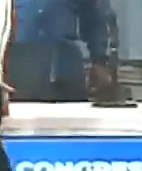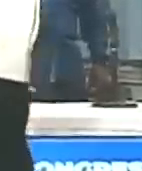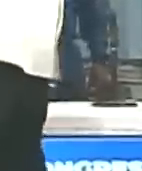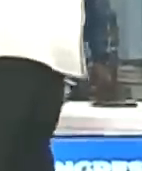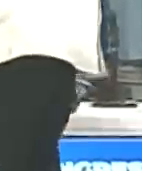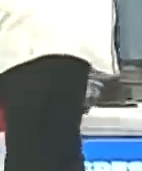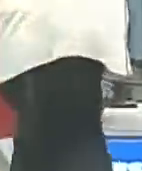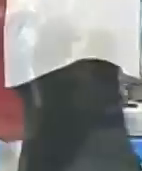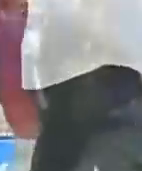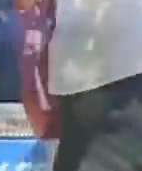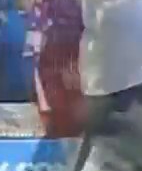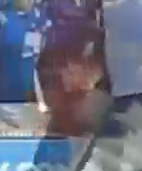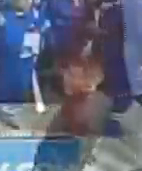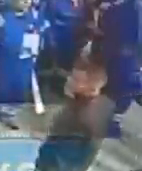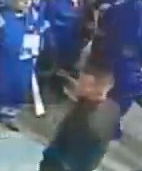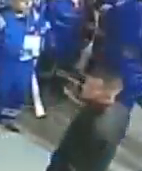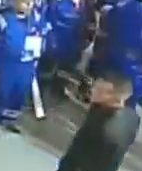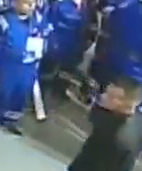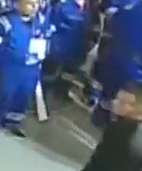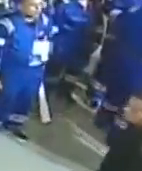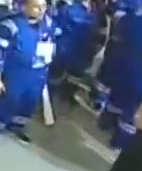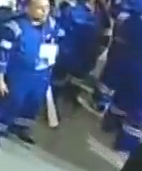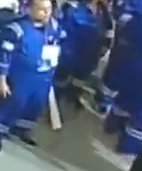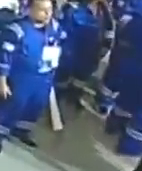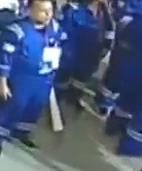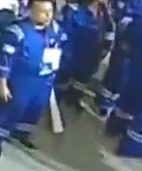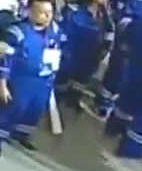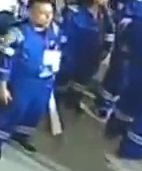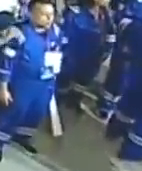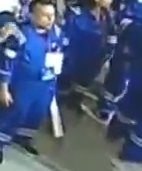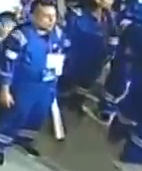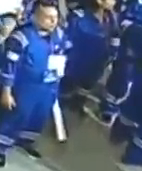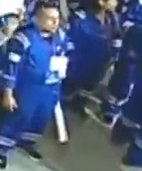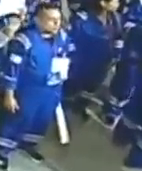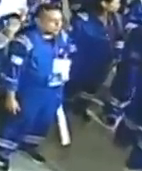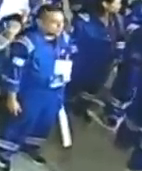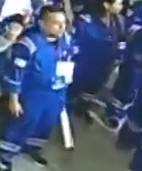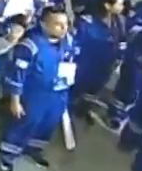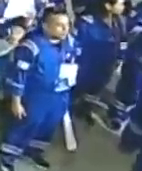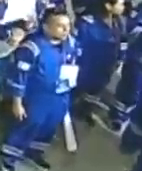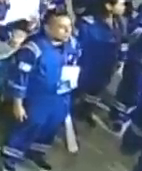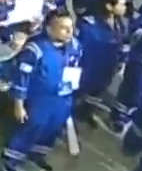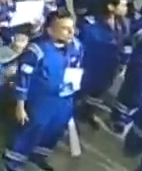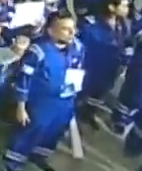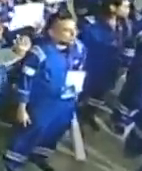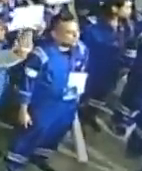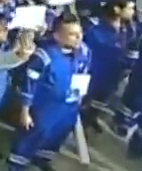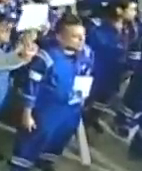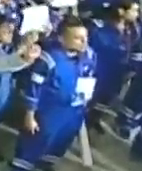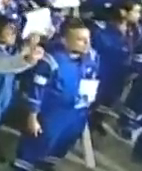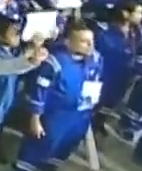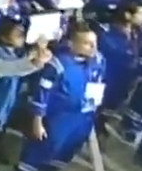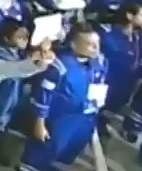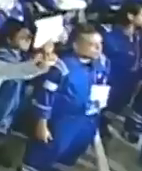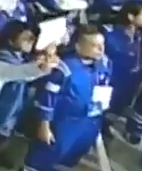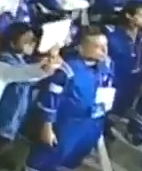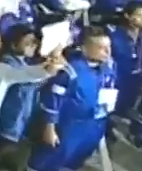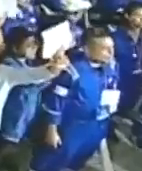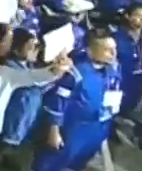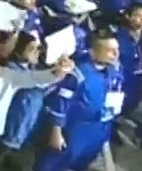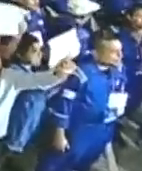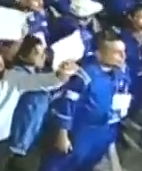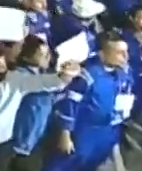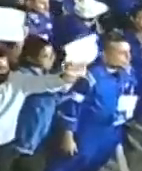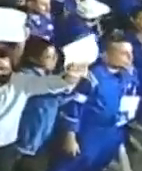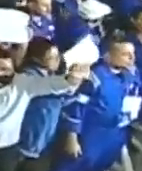país. Recordemos que se han constituido más de 2.300 consejos productivos, de los cuales 1.017 son